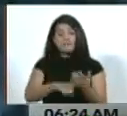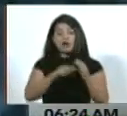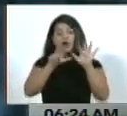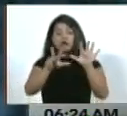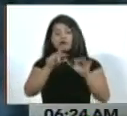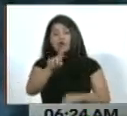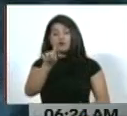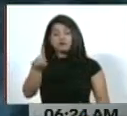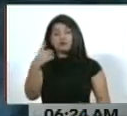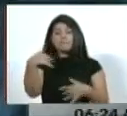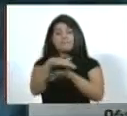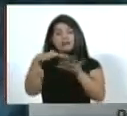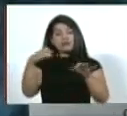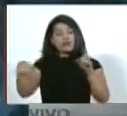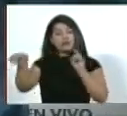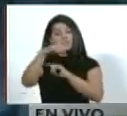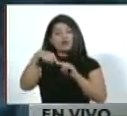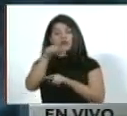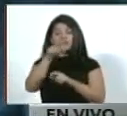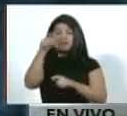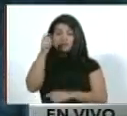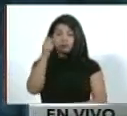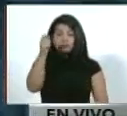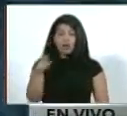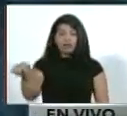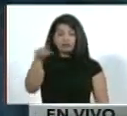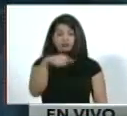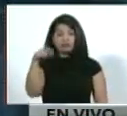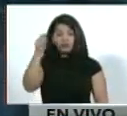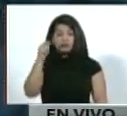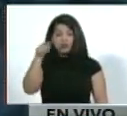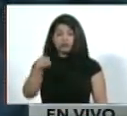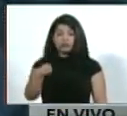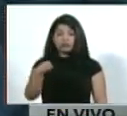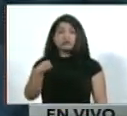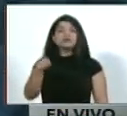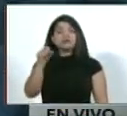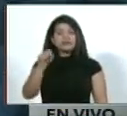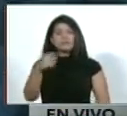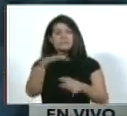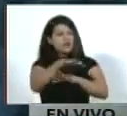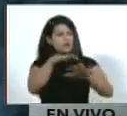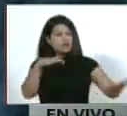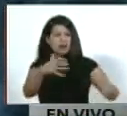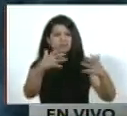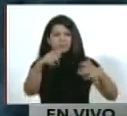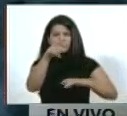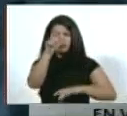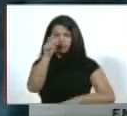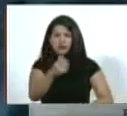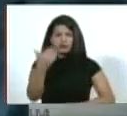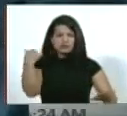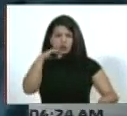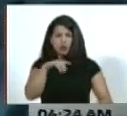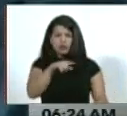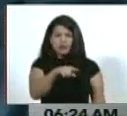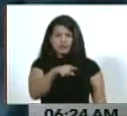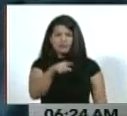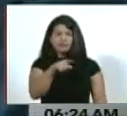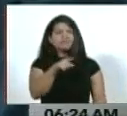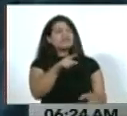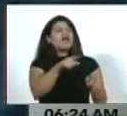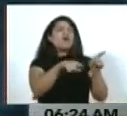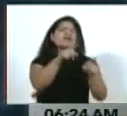la mayoría de aquellos diputados, la inmensa mayoría, con algunas